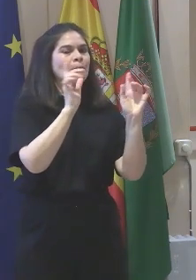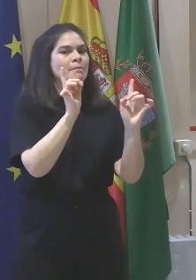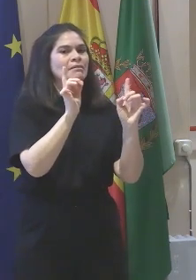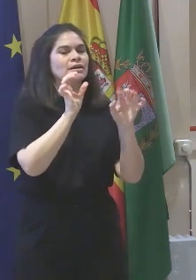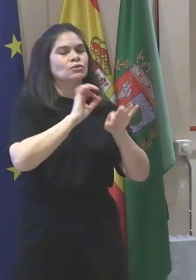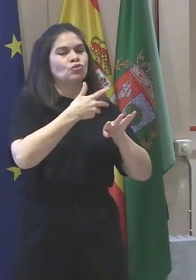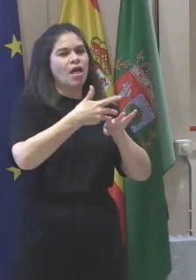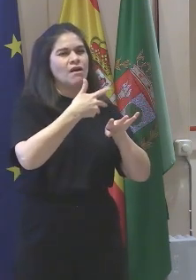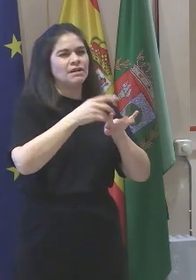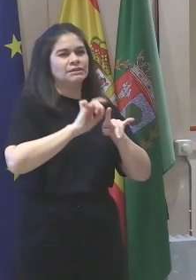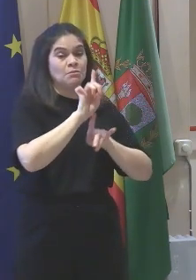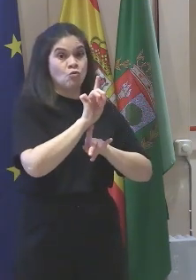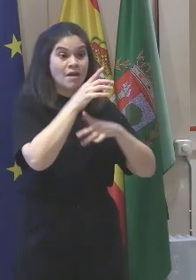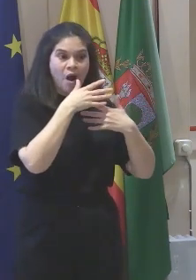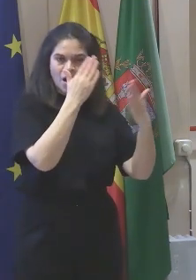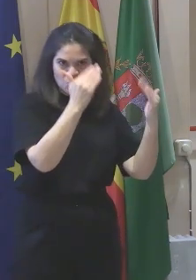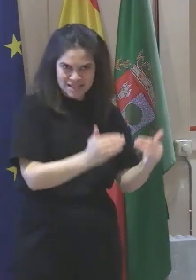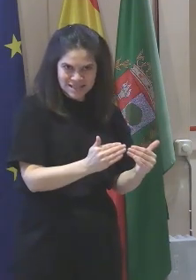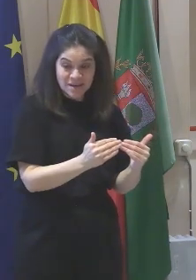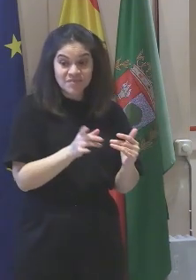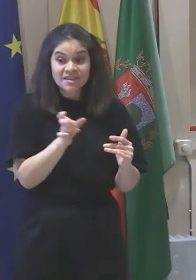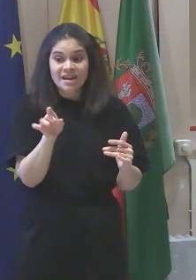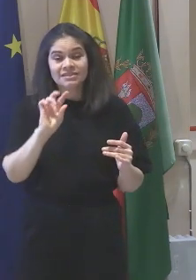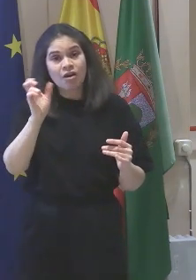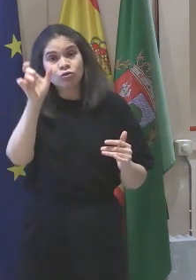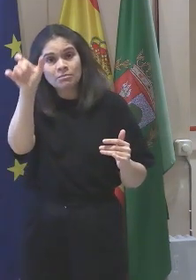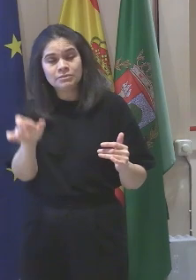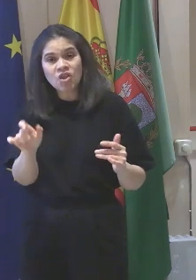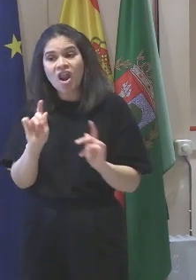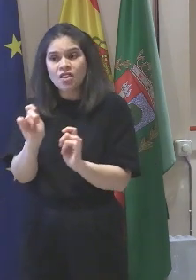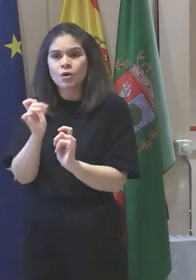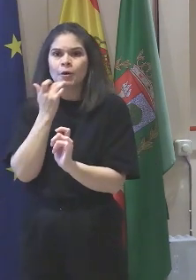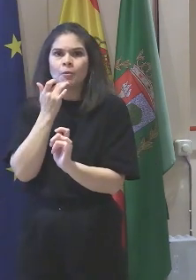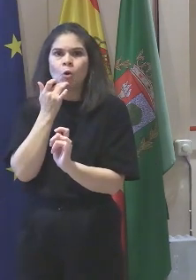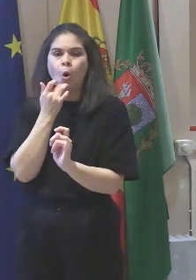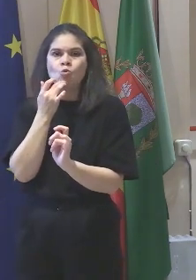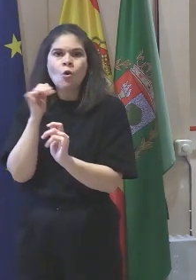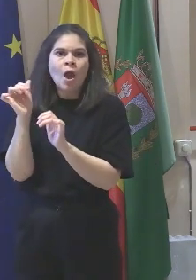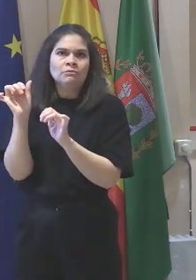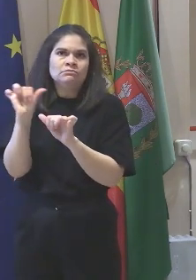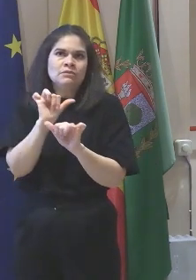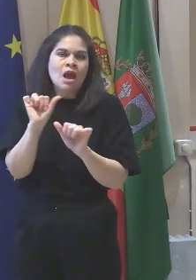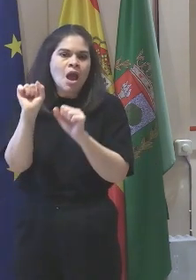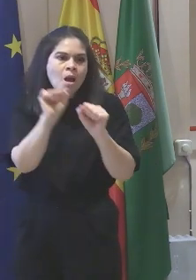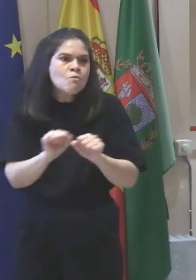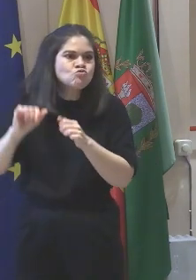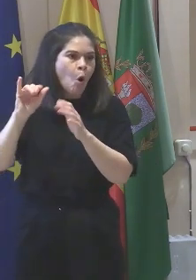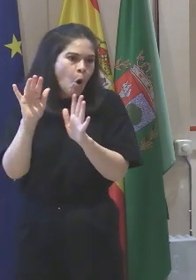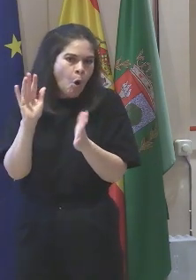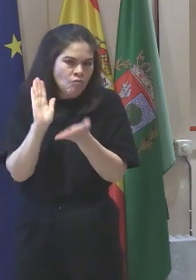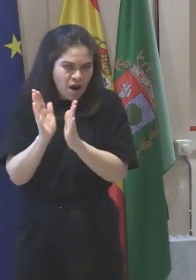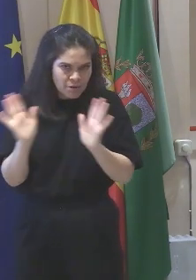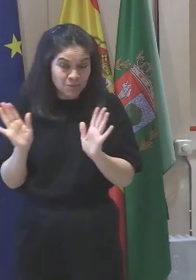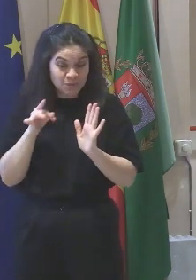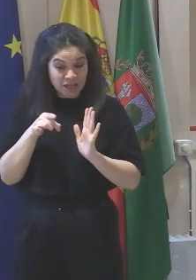tipo 1, que a día de hoy no existe, y a este otro le voy a dar este inmunoterápico. Bueno, pues estos estudios, por ponerlo